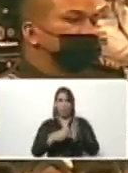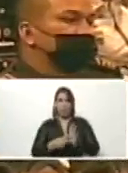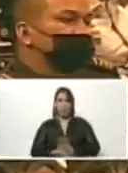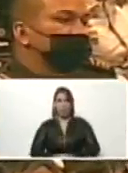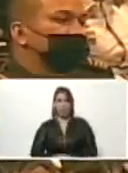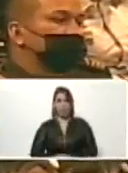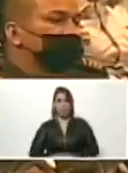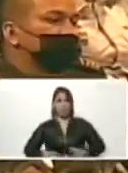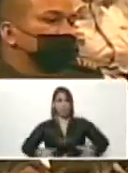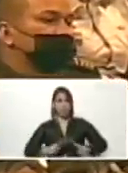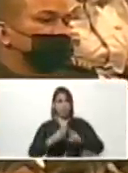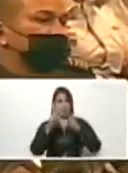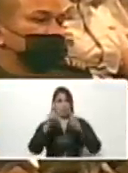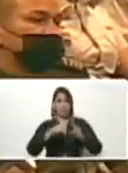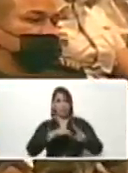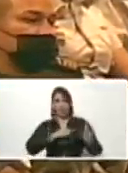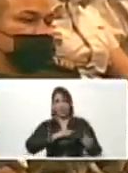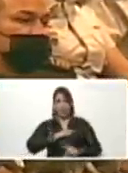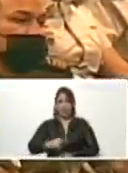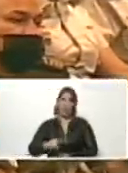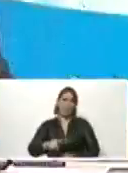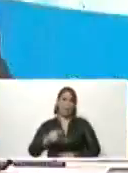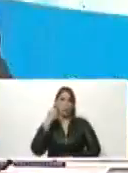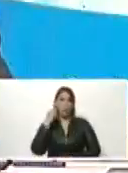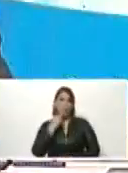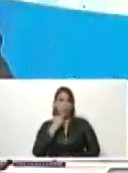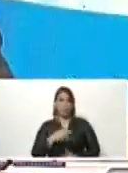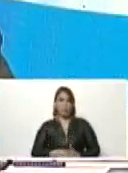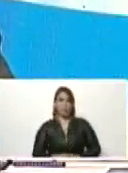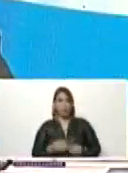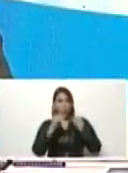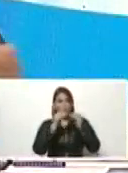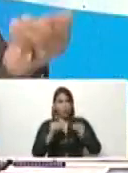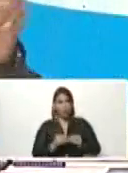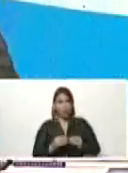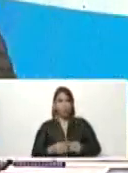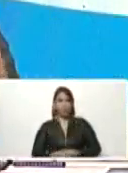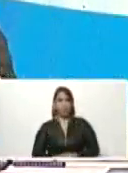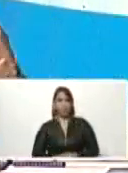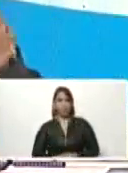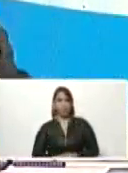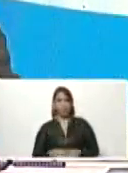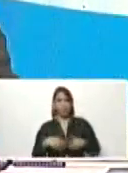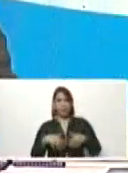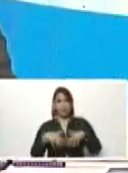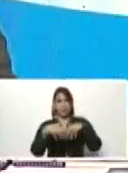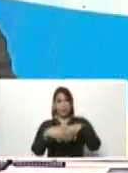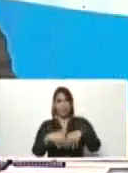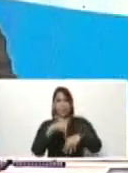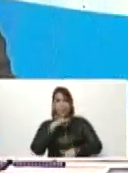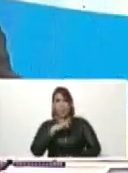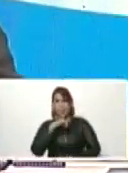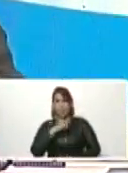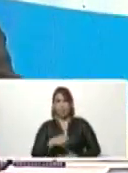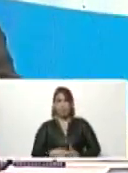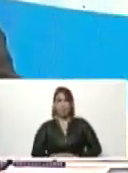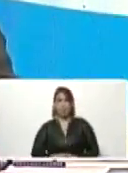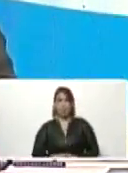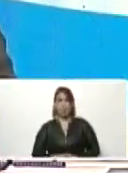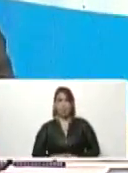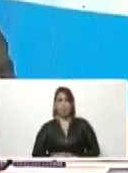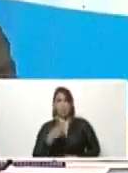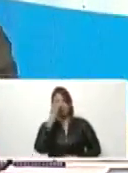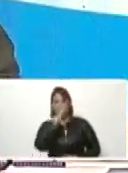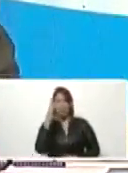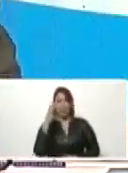coincide el ejército mandado por Bolívar. Coincide los ejércitos que resistían en medio